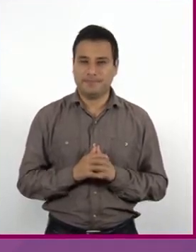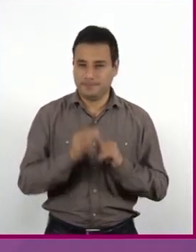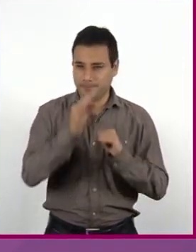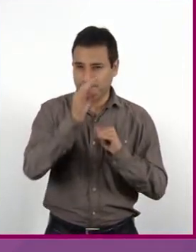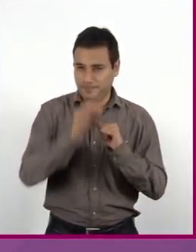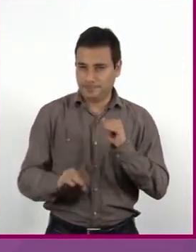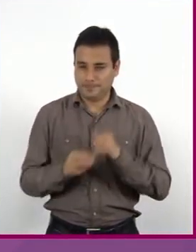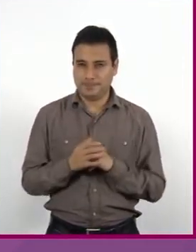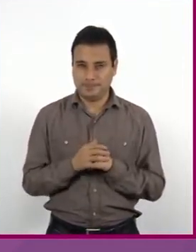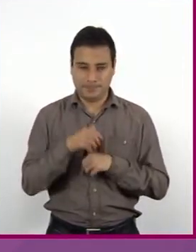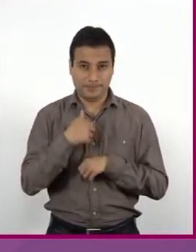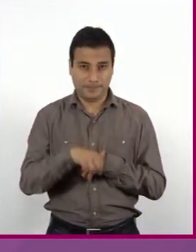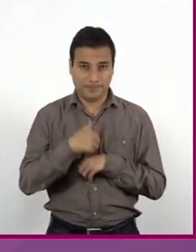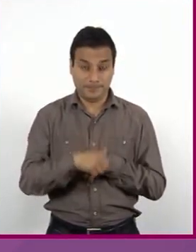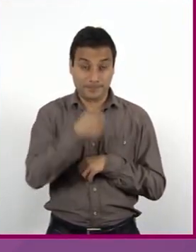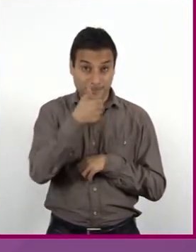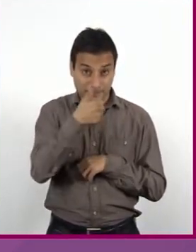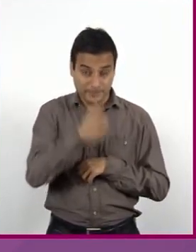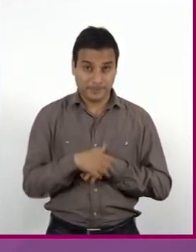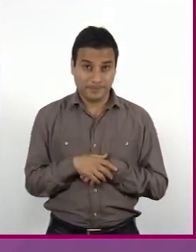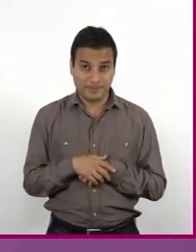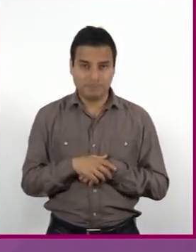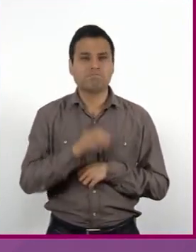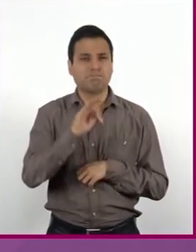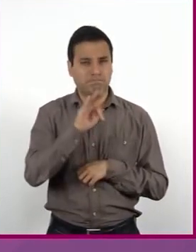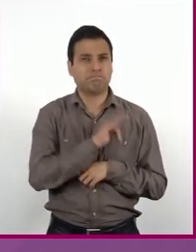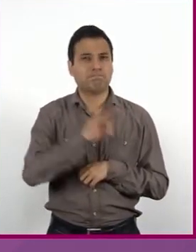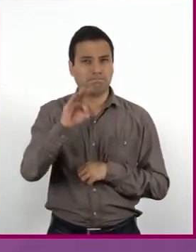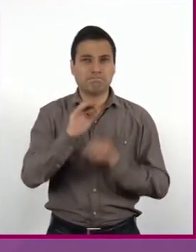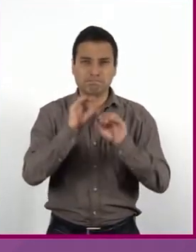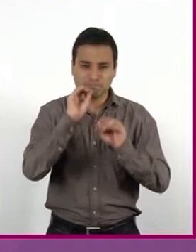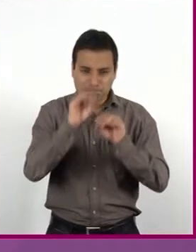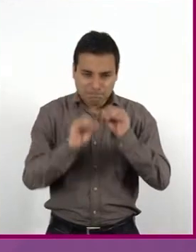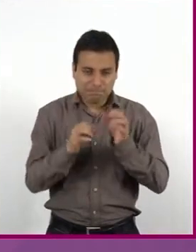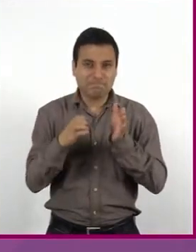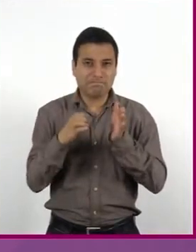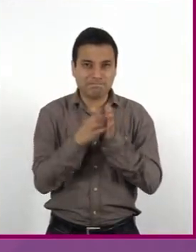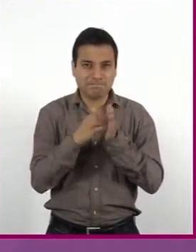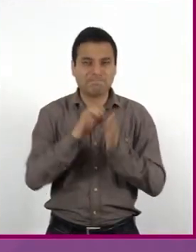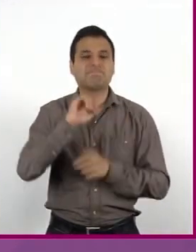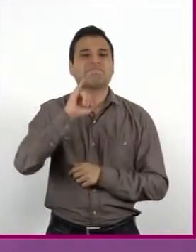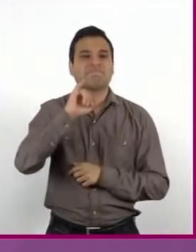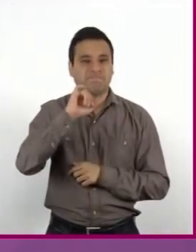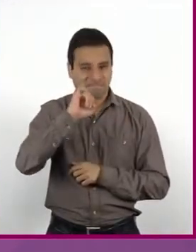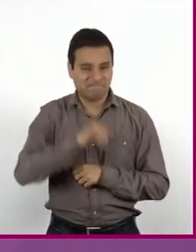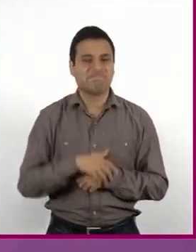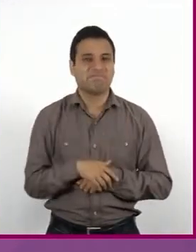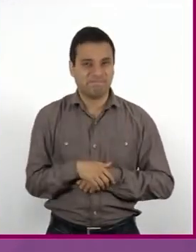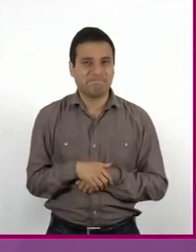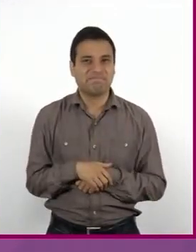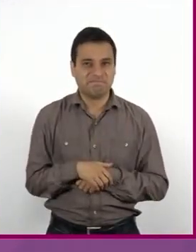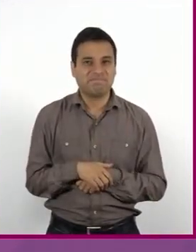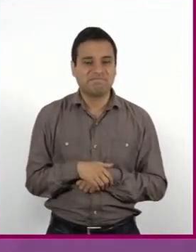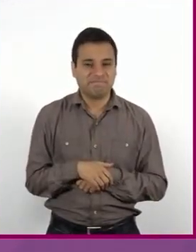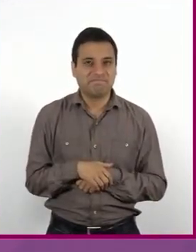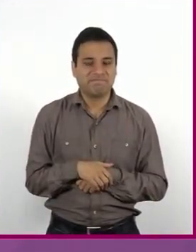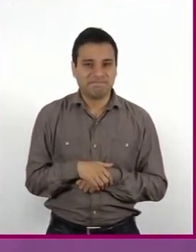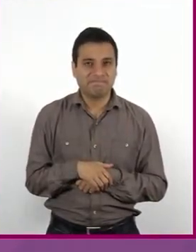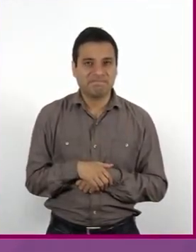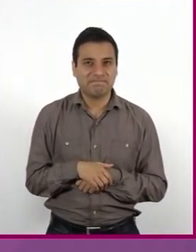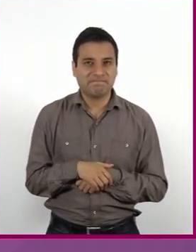Finalmente, con el sexto desarrollo plano, sí podemos formar una caja en forma de cubo.